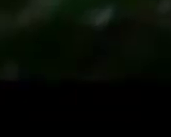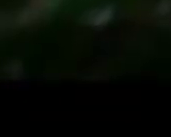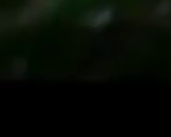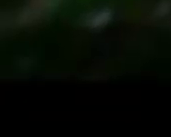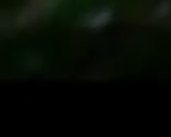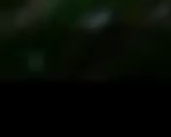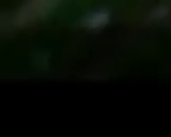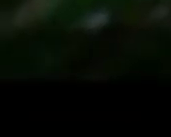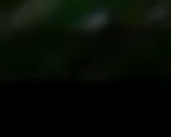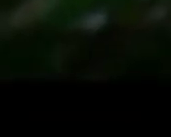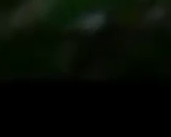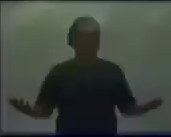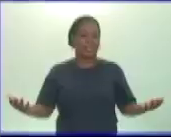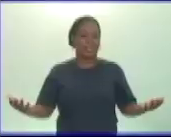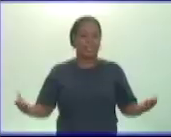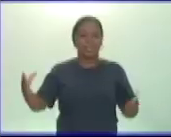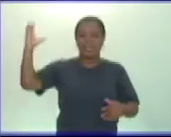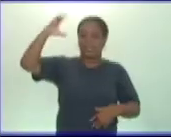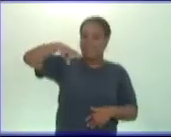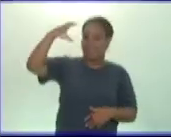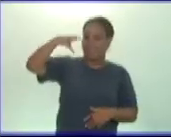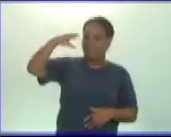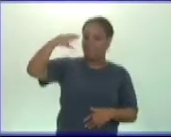¿Qué es la lluvia ácida?